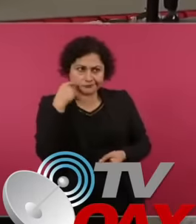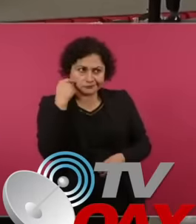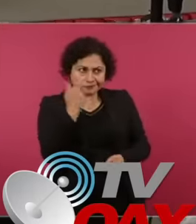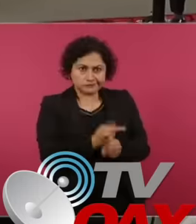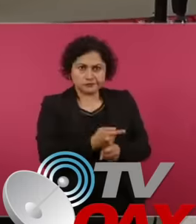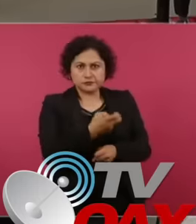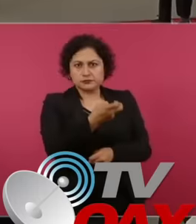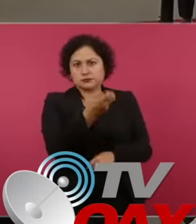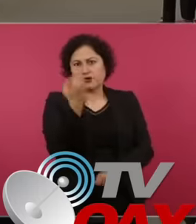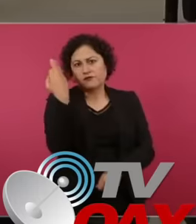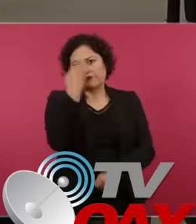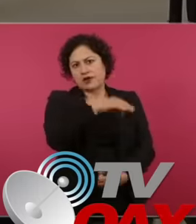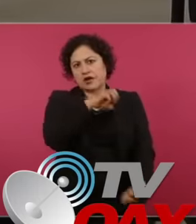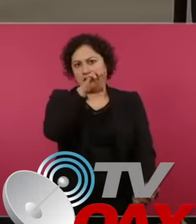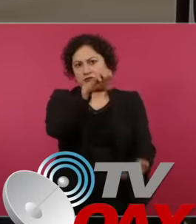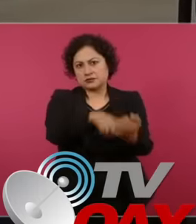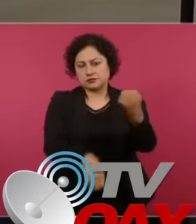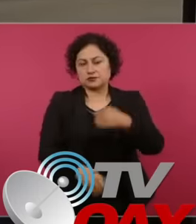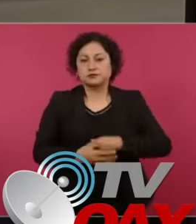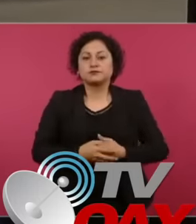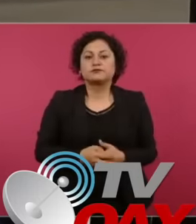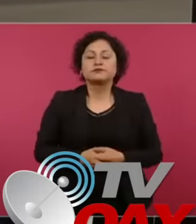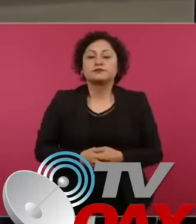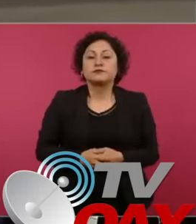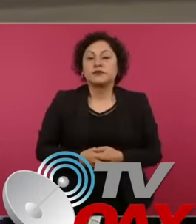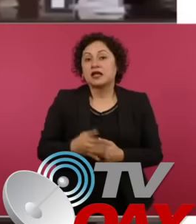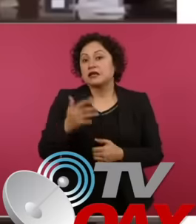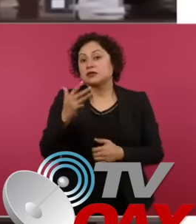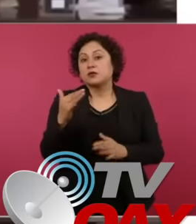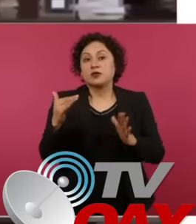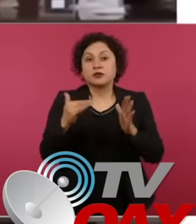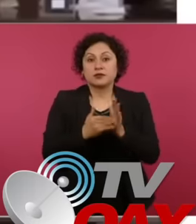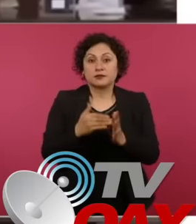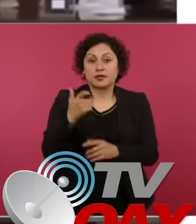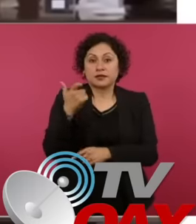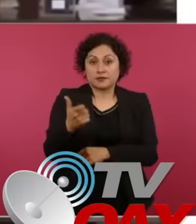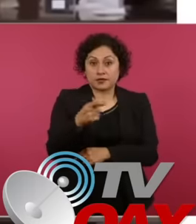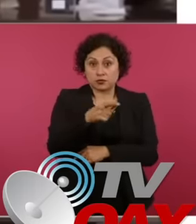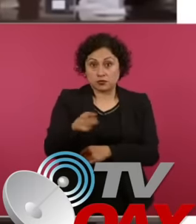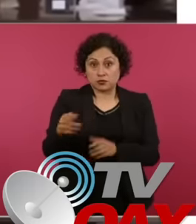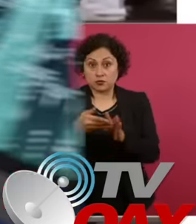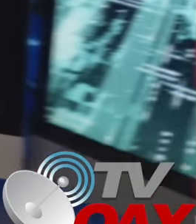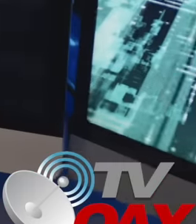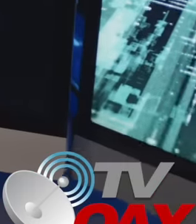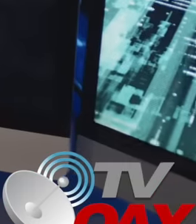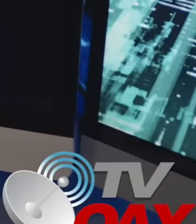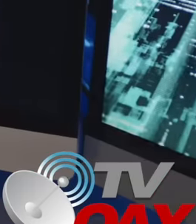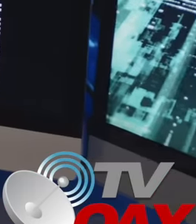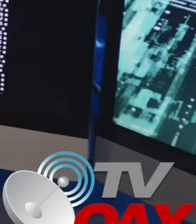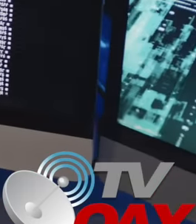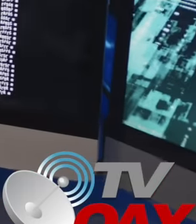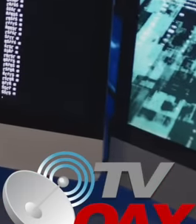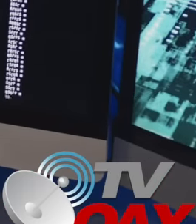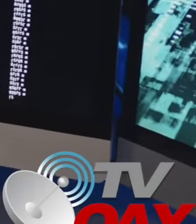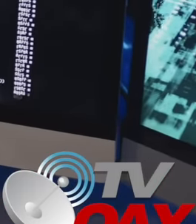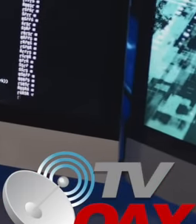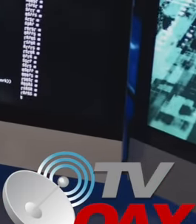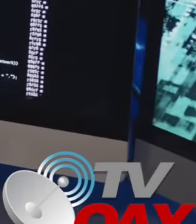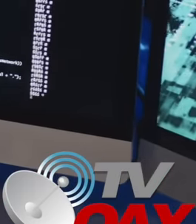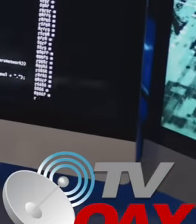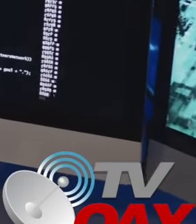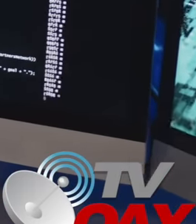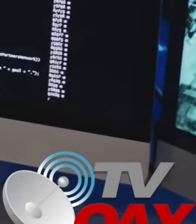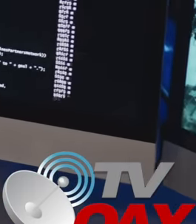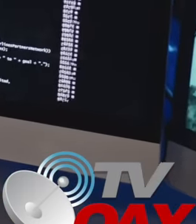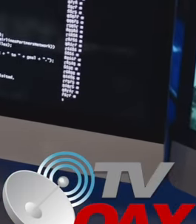tan solo por unos momentos, por lo que se puede notar el uso de la inteligencia artificial para la creación